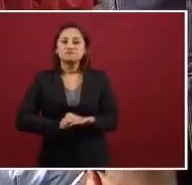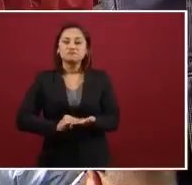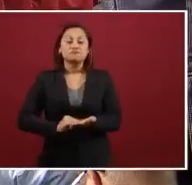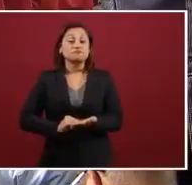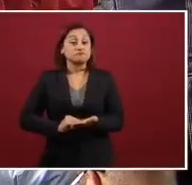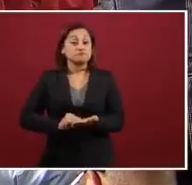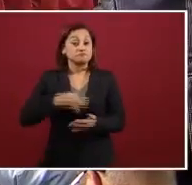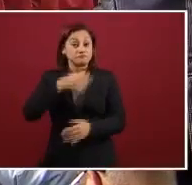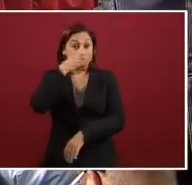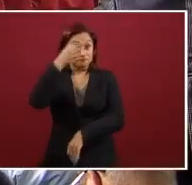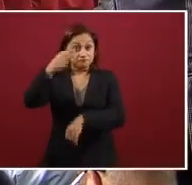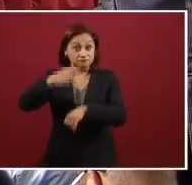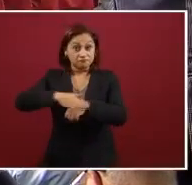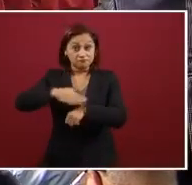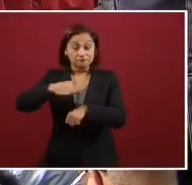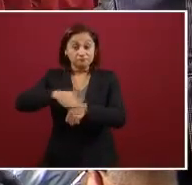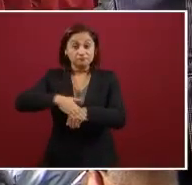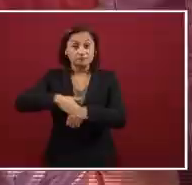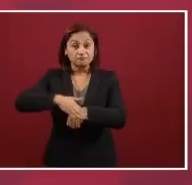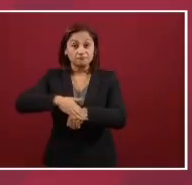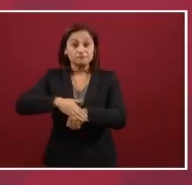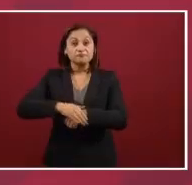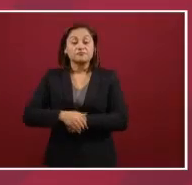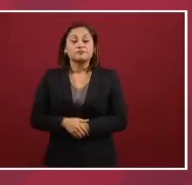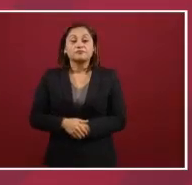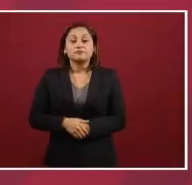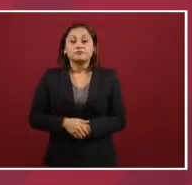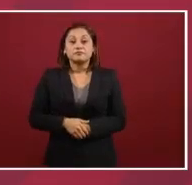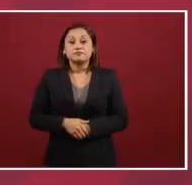adelanto, voy a enviar